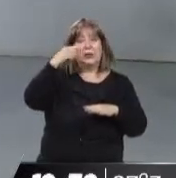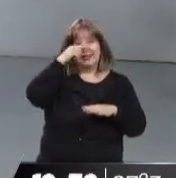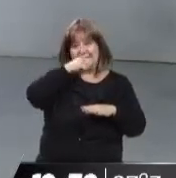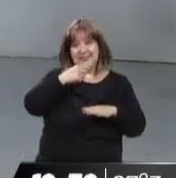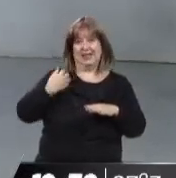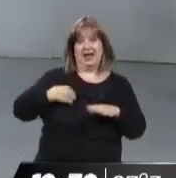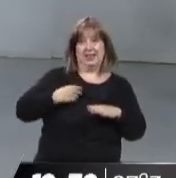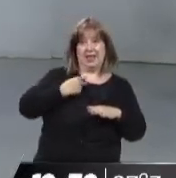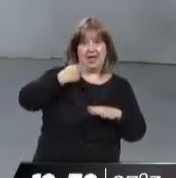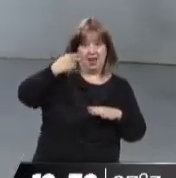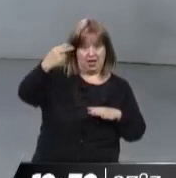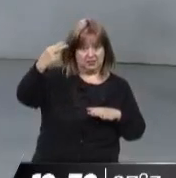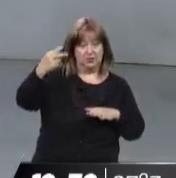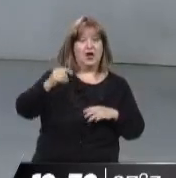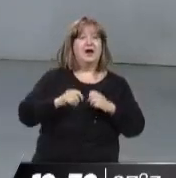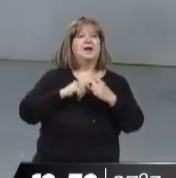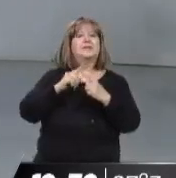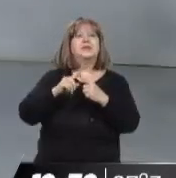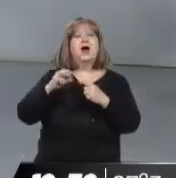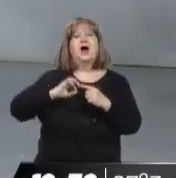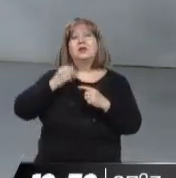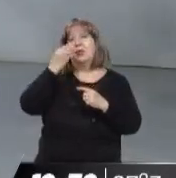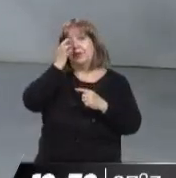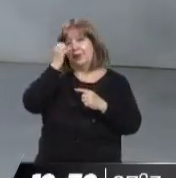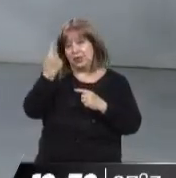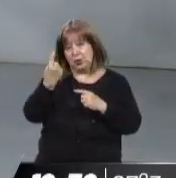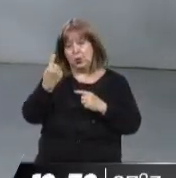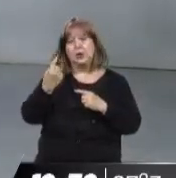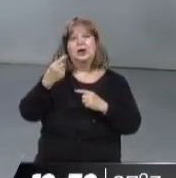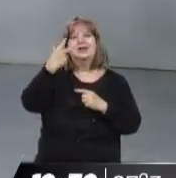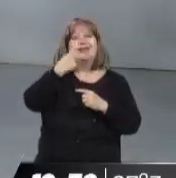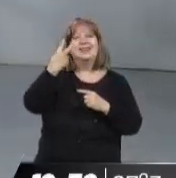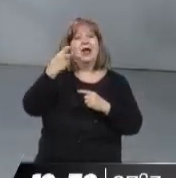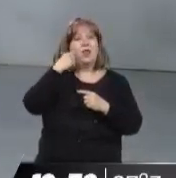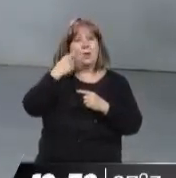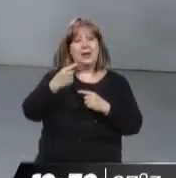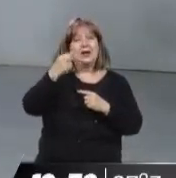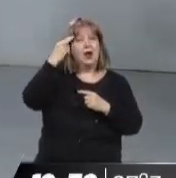19.857 argentinos o argentinas. Y en 2021 aumentó a